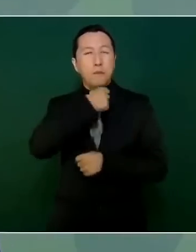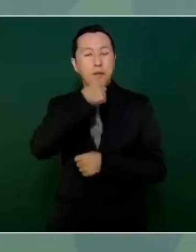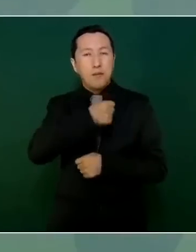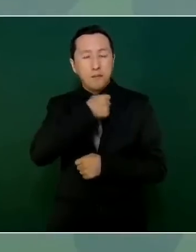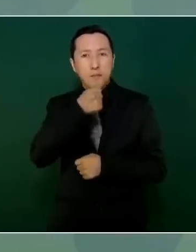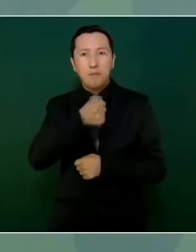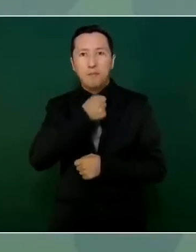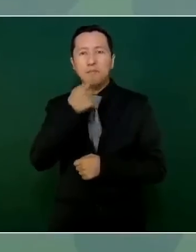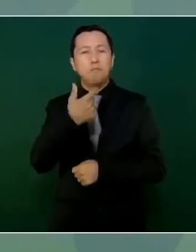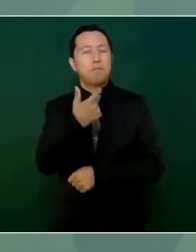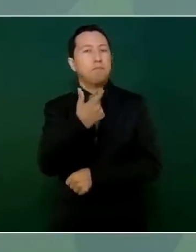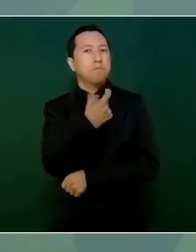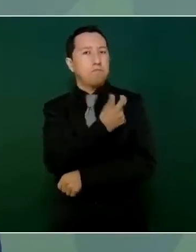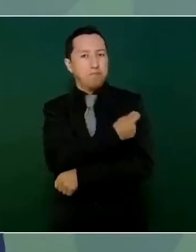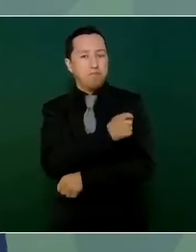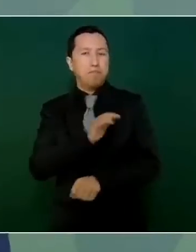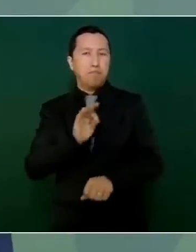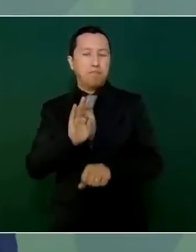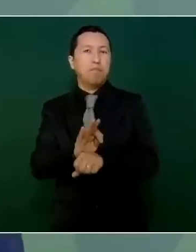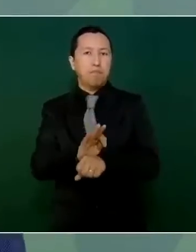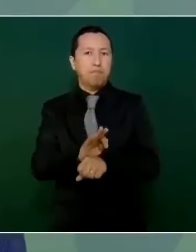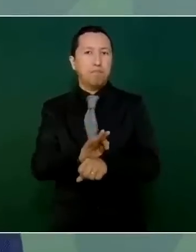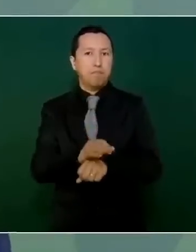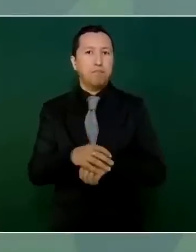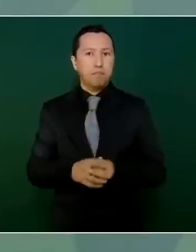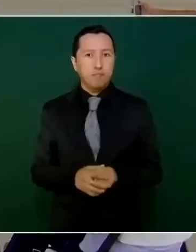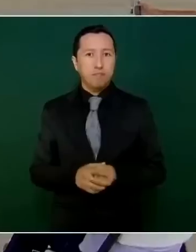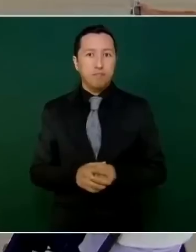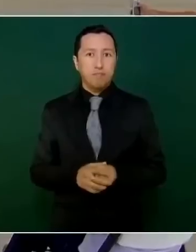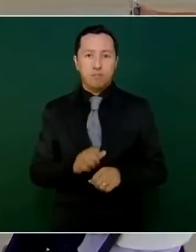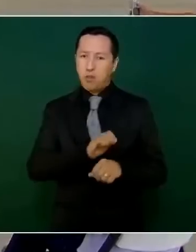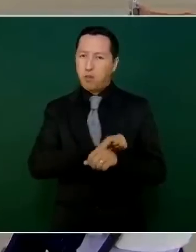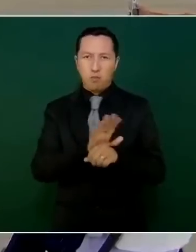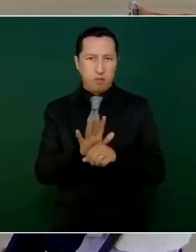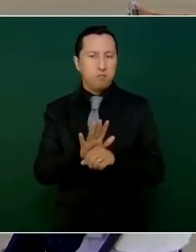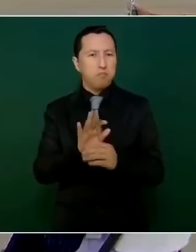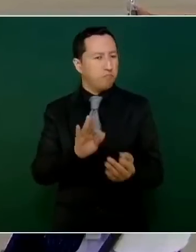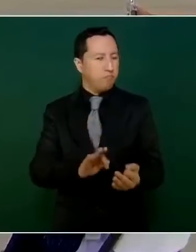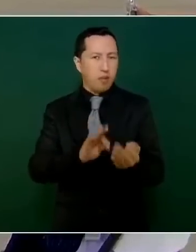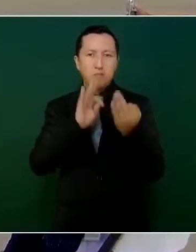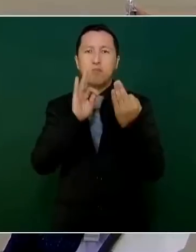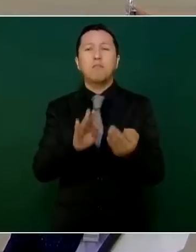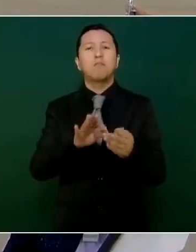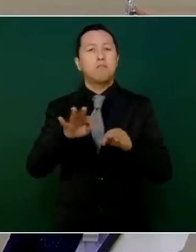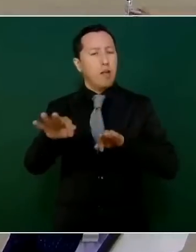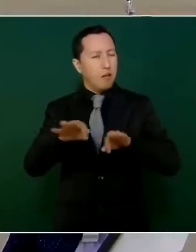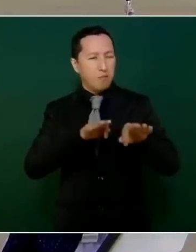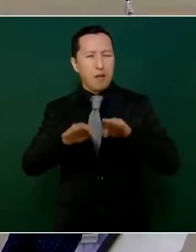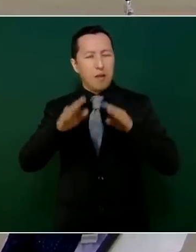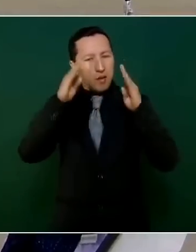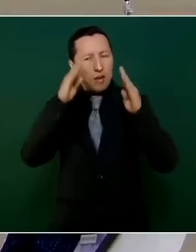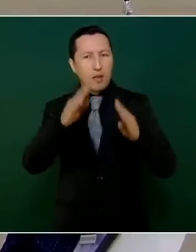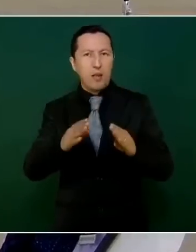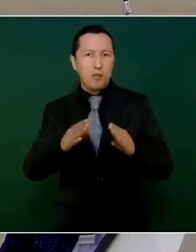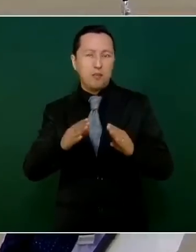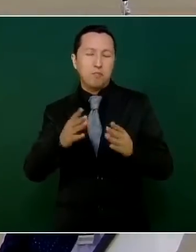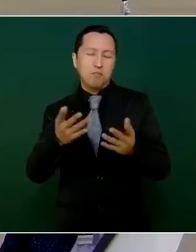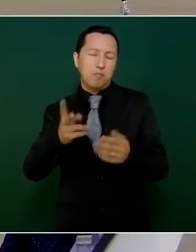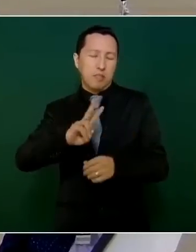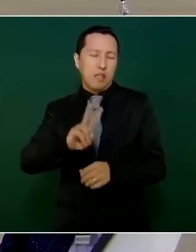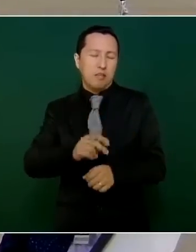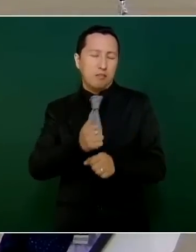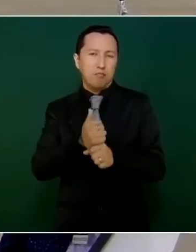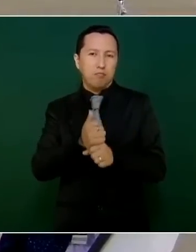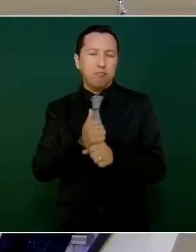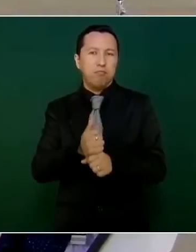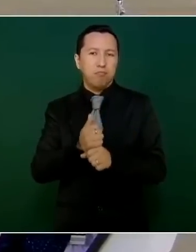Entonces, enfrentamos esa pandemia que causó mucho dolor y una vez que ya